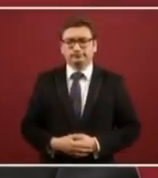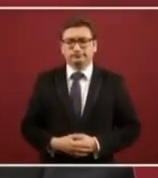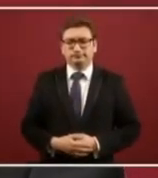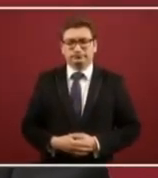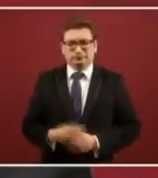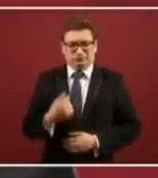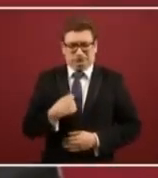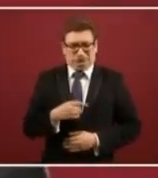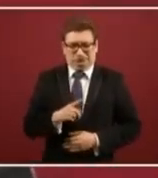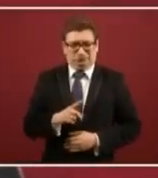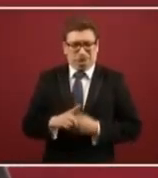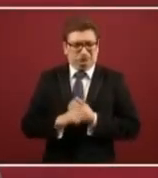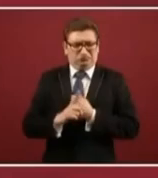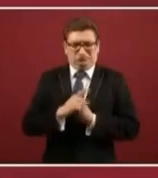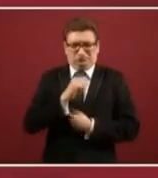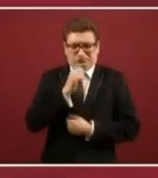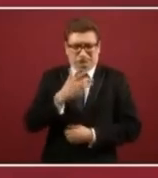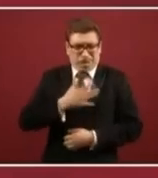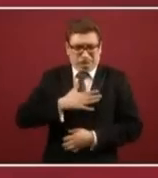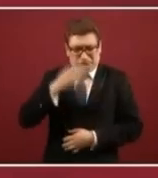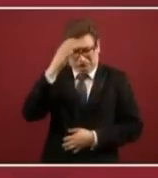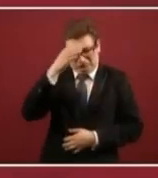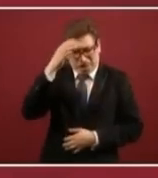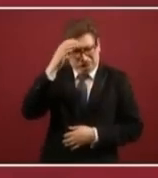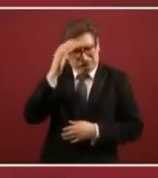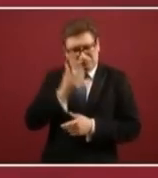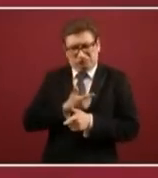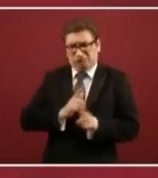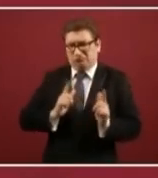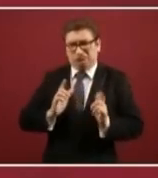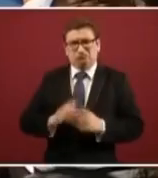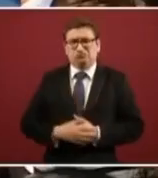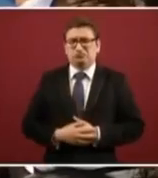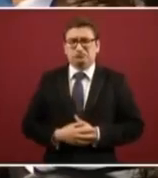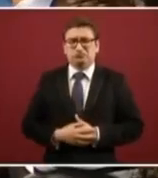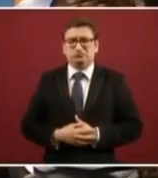No tengo problema de conciencia, por eso.